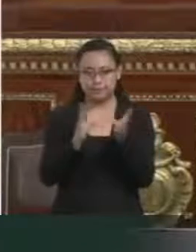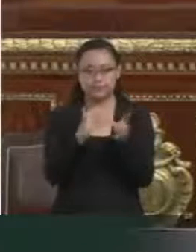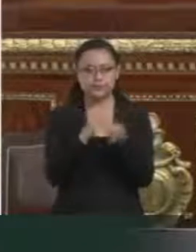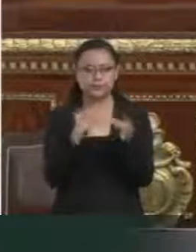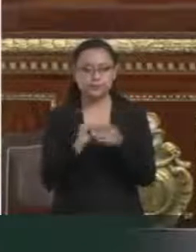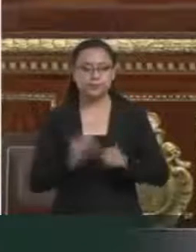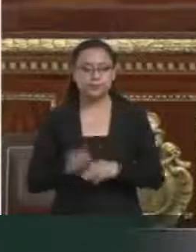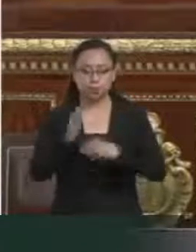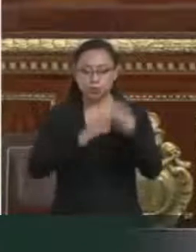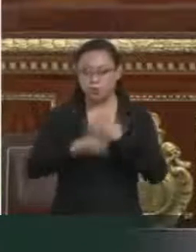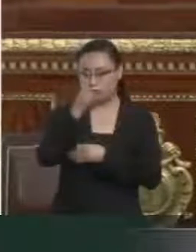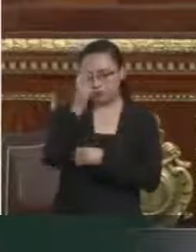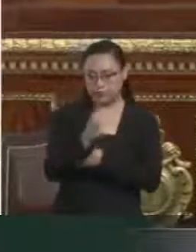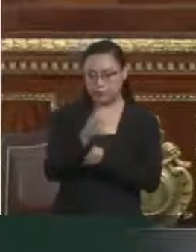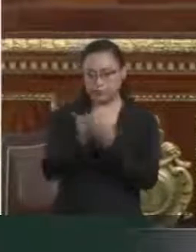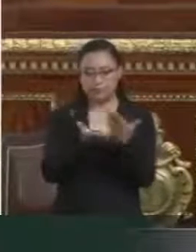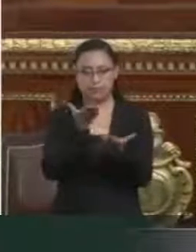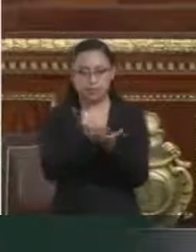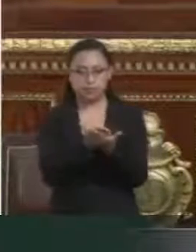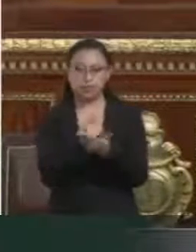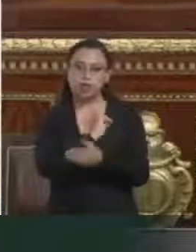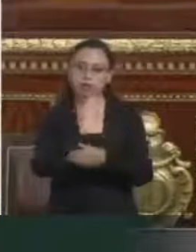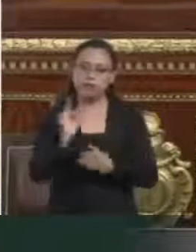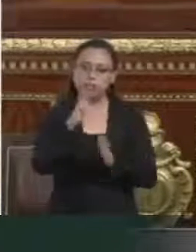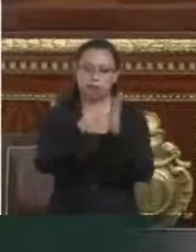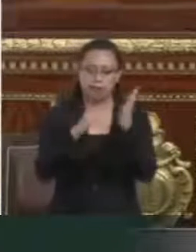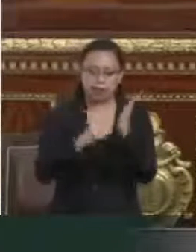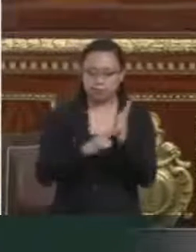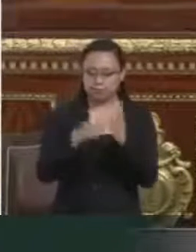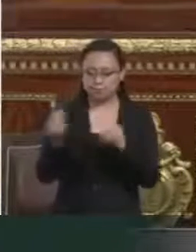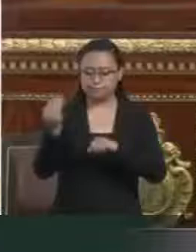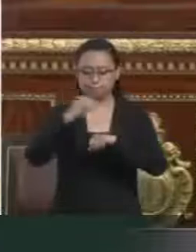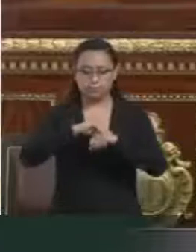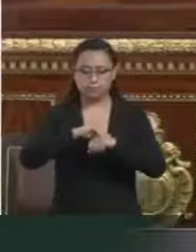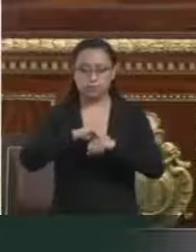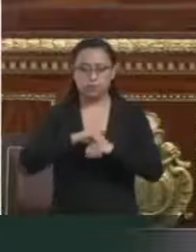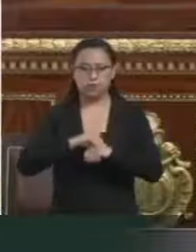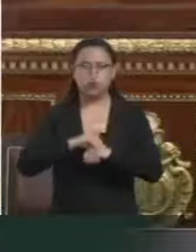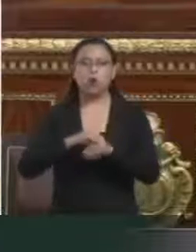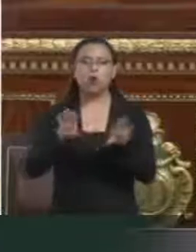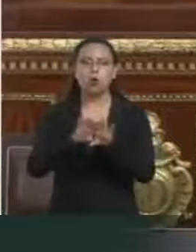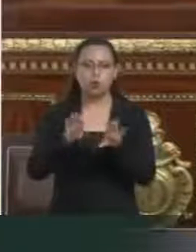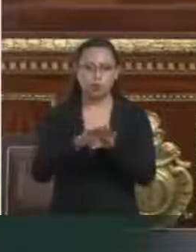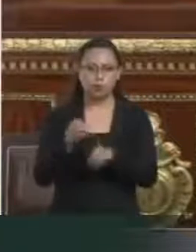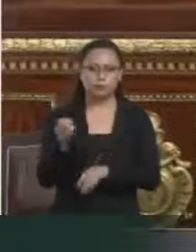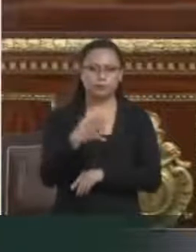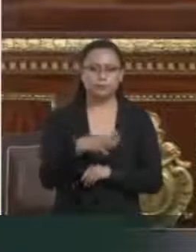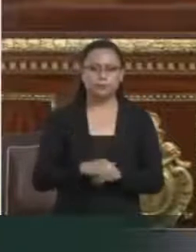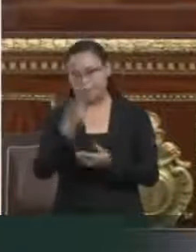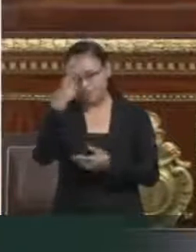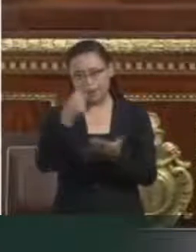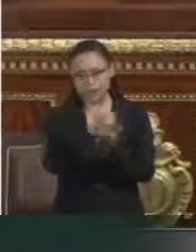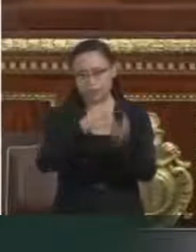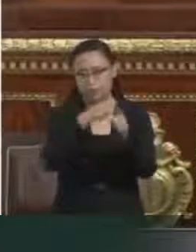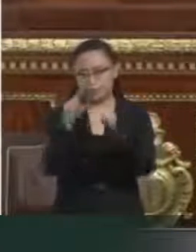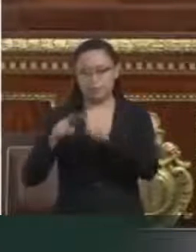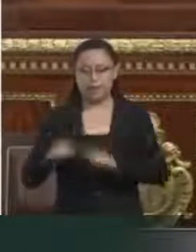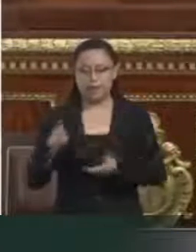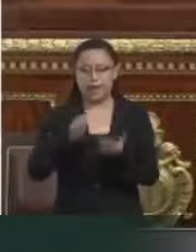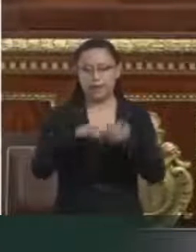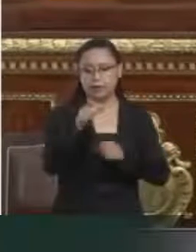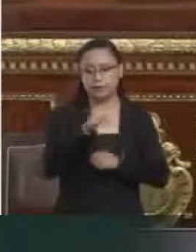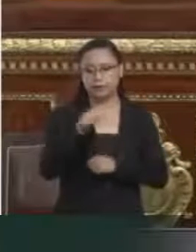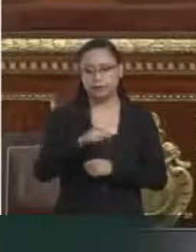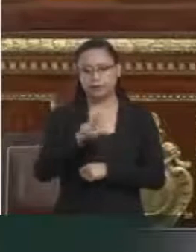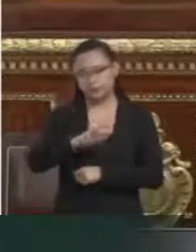Santa Catarina, en la Delegación Iztapalapa, y el Programa Parcial de Desarrollo Urbano Cerro de la Estrella, también en Iztapalapa. Durante su